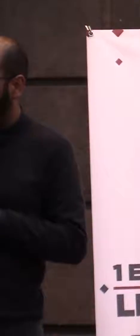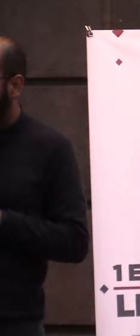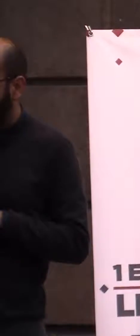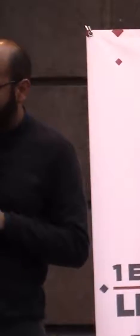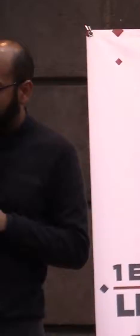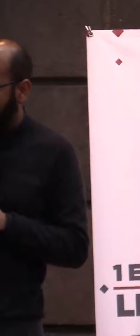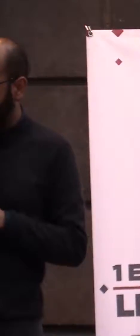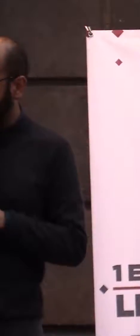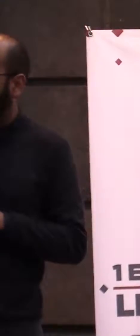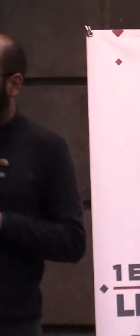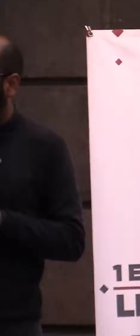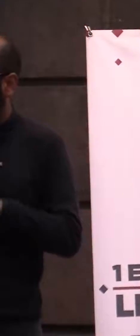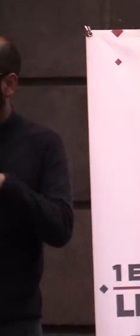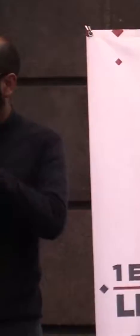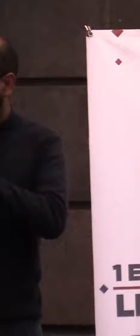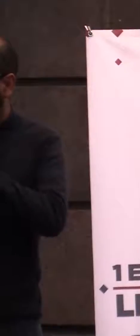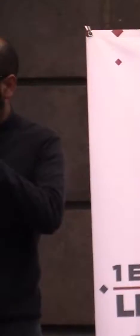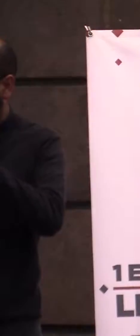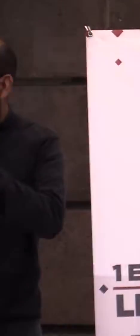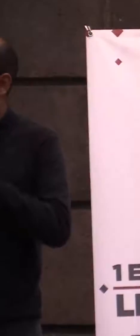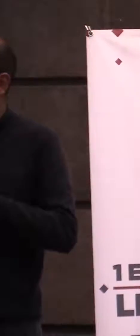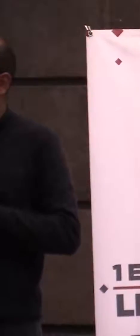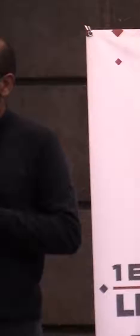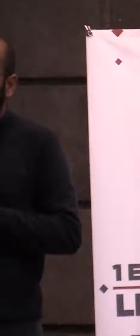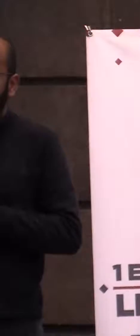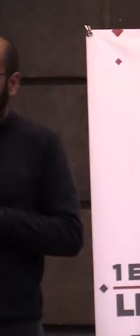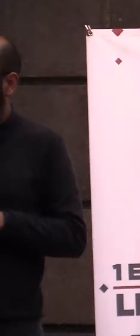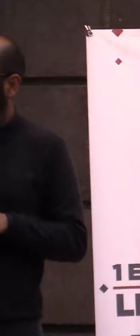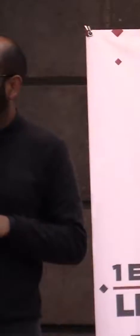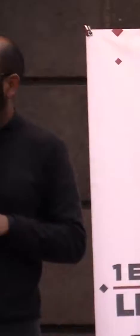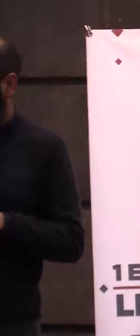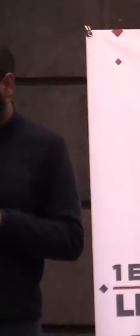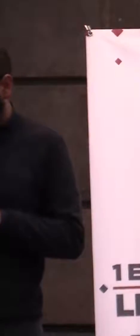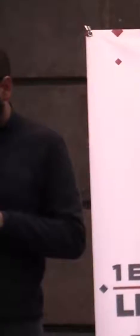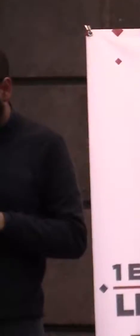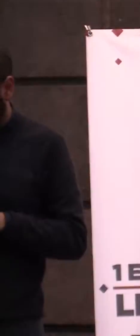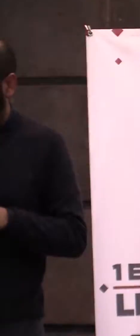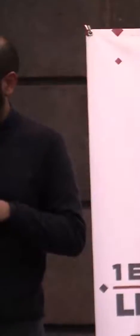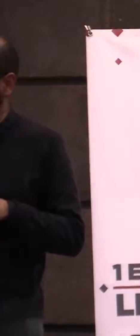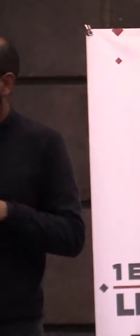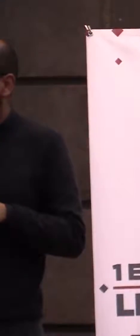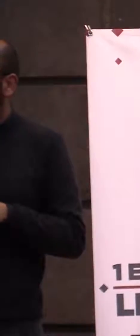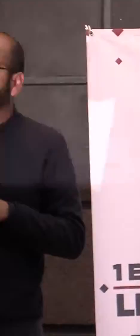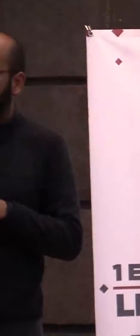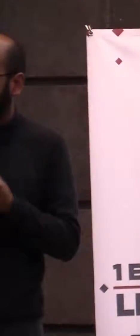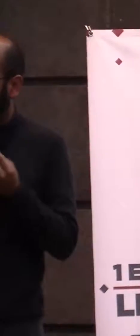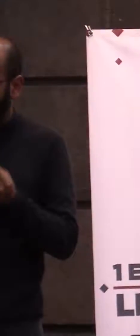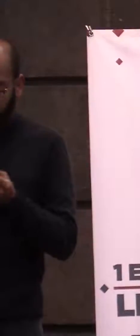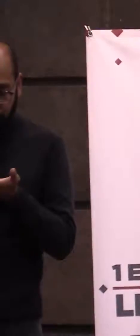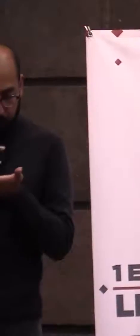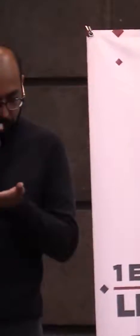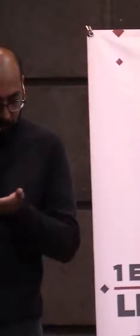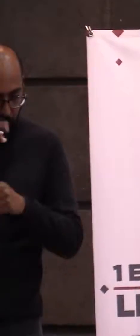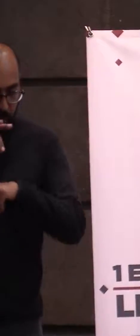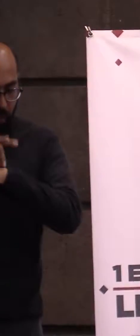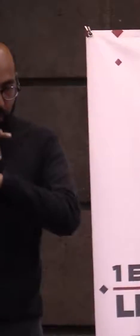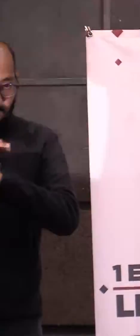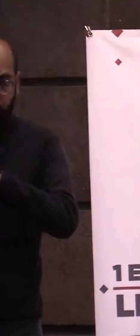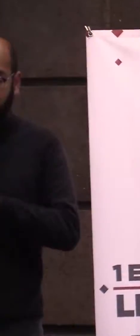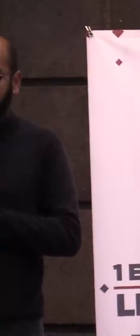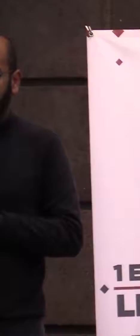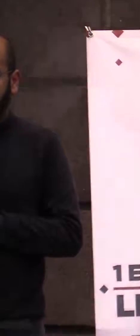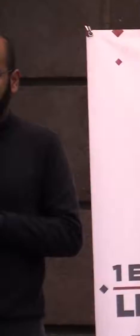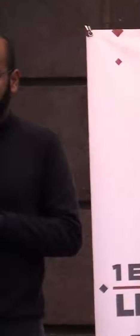y estatal. Quiero aprovechar este momento para dar un gran agradecimiento a la doctora Silvia